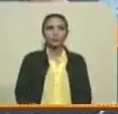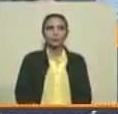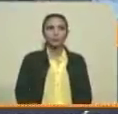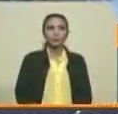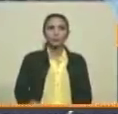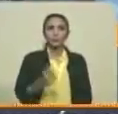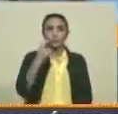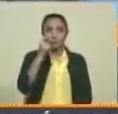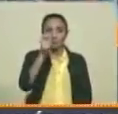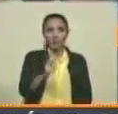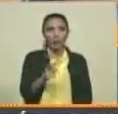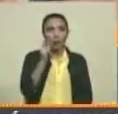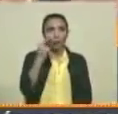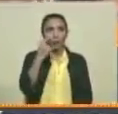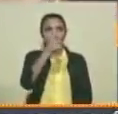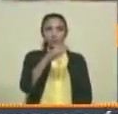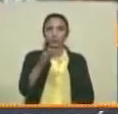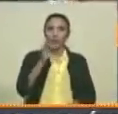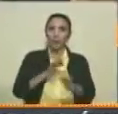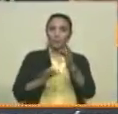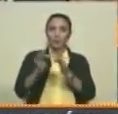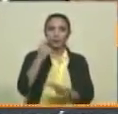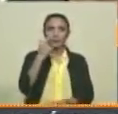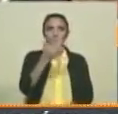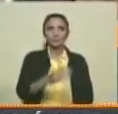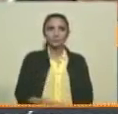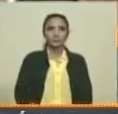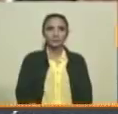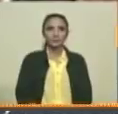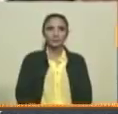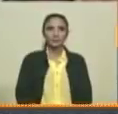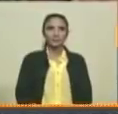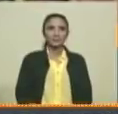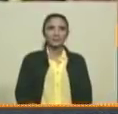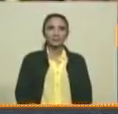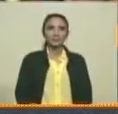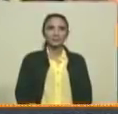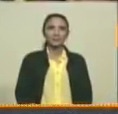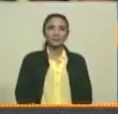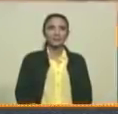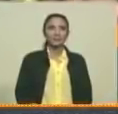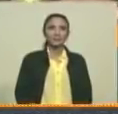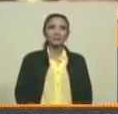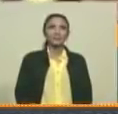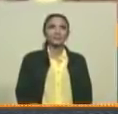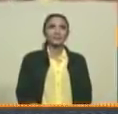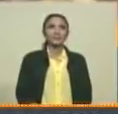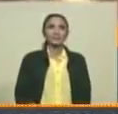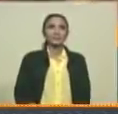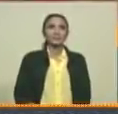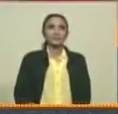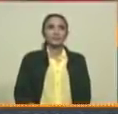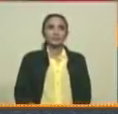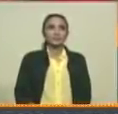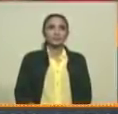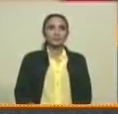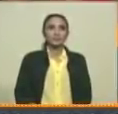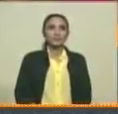Compañero aquí, Ojo Verde, tú eres Batman. Robin, Batman y Robin.